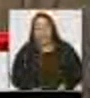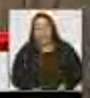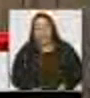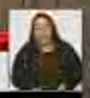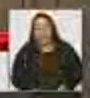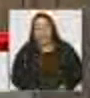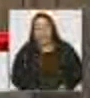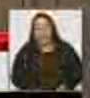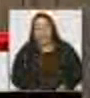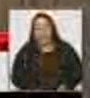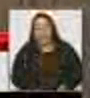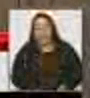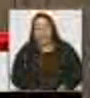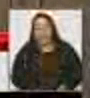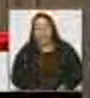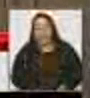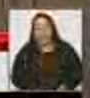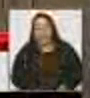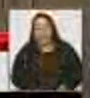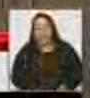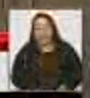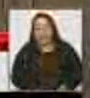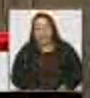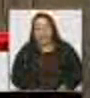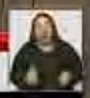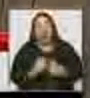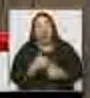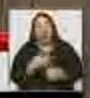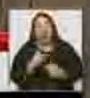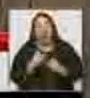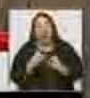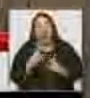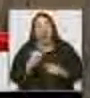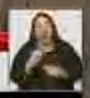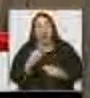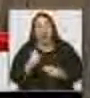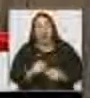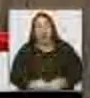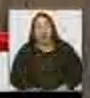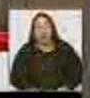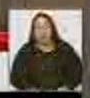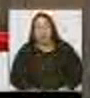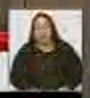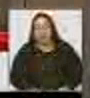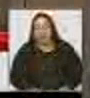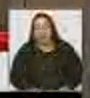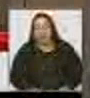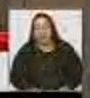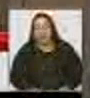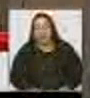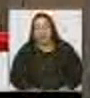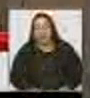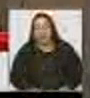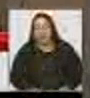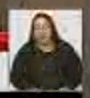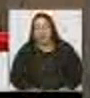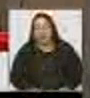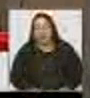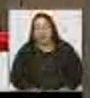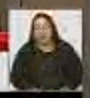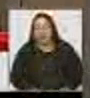Con observación por el tema de la cuarta categoría. Ok, a favor con reservas. La congresista Schaeffer, la congresista